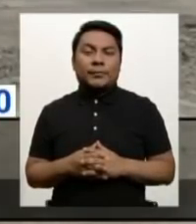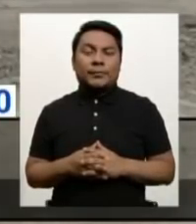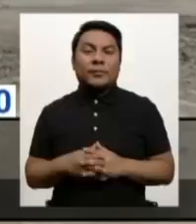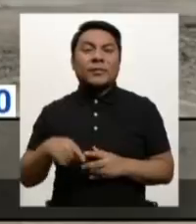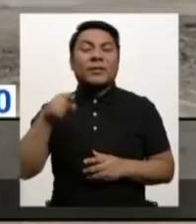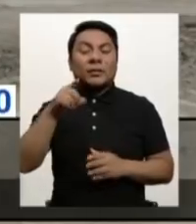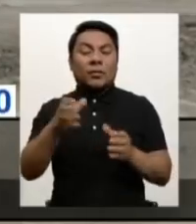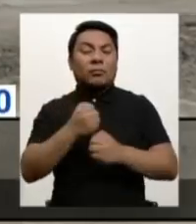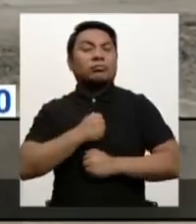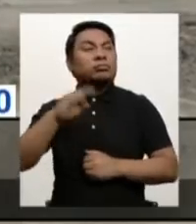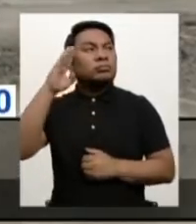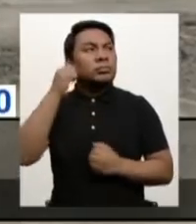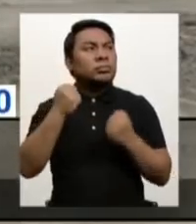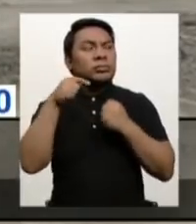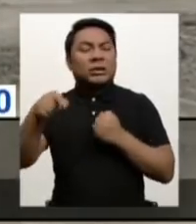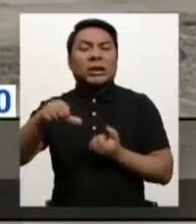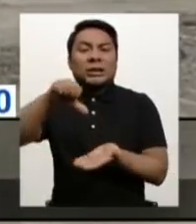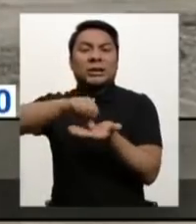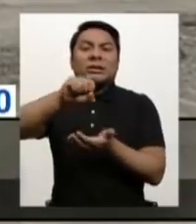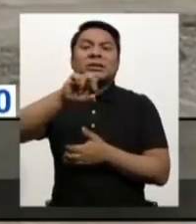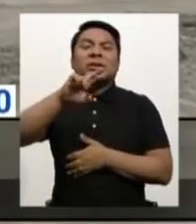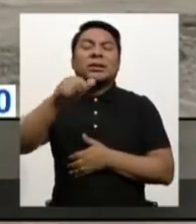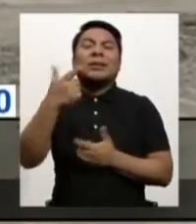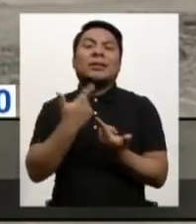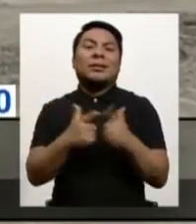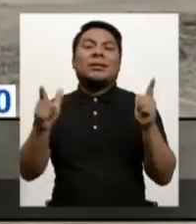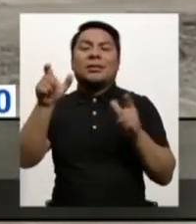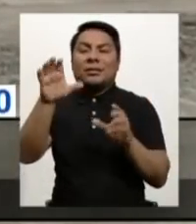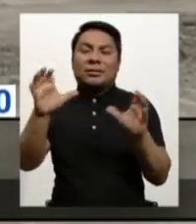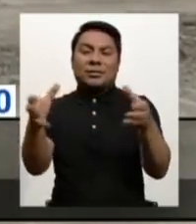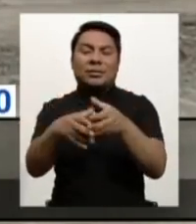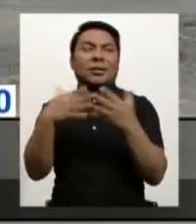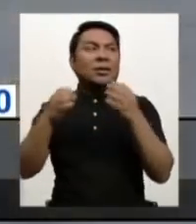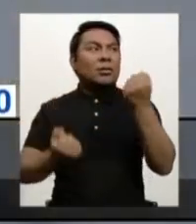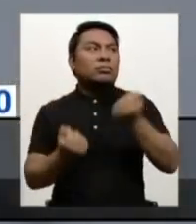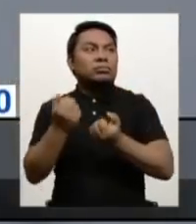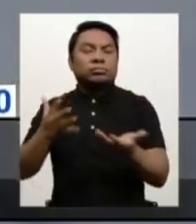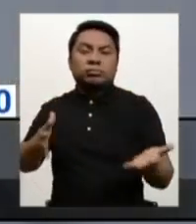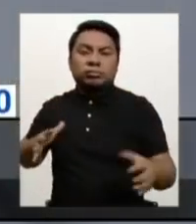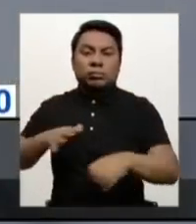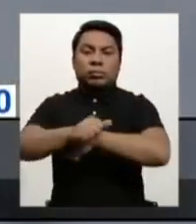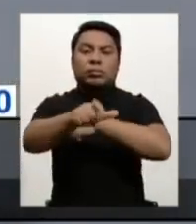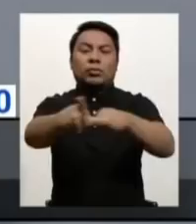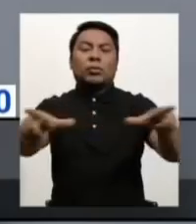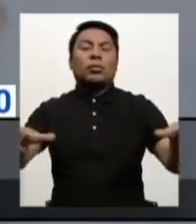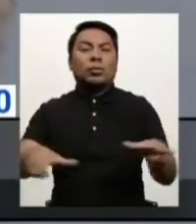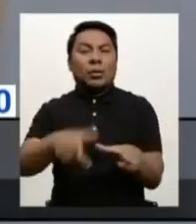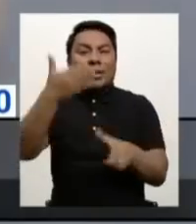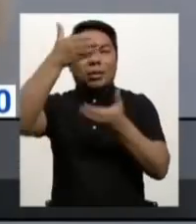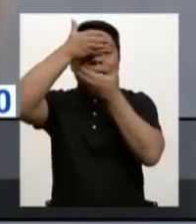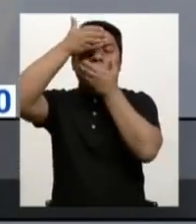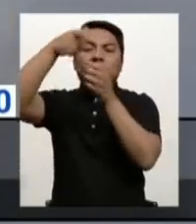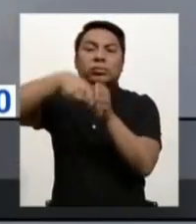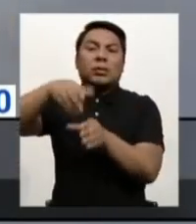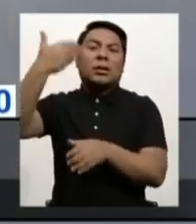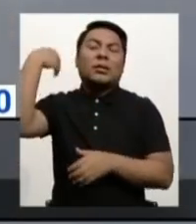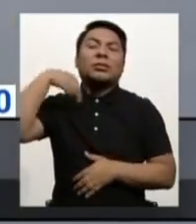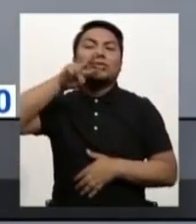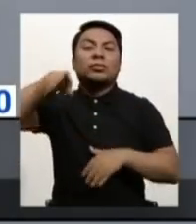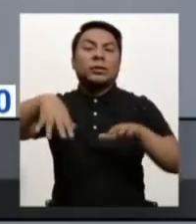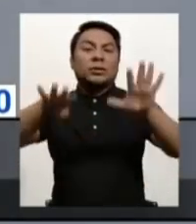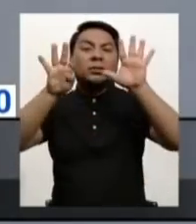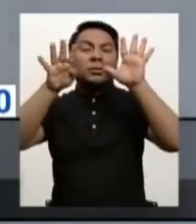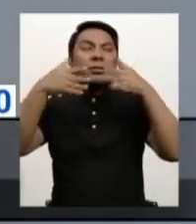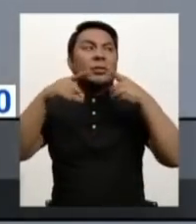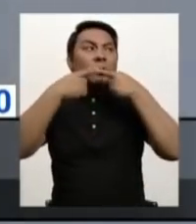las fuerzas democráticas sirias han celebrado la liberación de raqqa con un tanque que ha derrapado tal como lo hicieron los yihadistas del estado islámico en 2014 tras